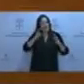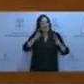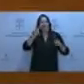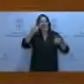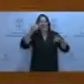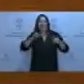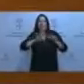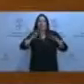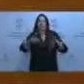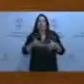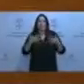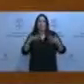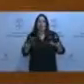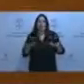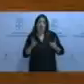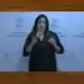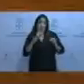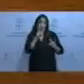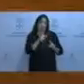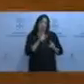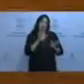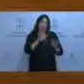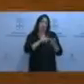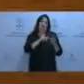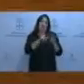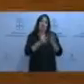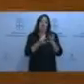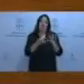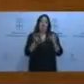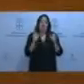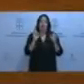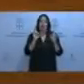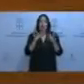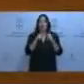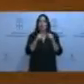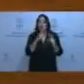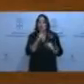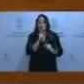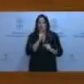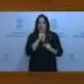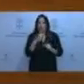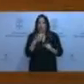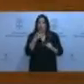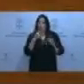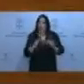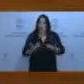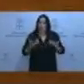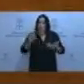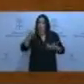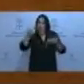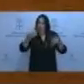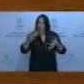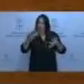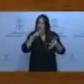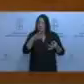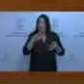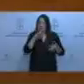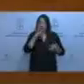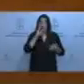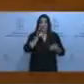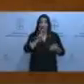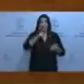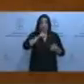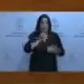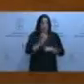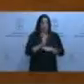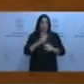que viven, en su caso, la realidad del sistema educativo asturiano. Y digo esto y hago esta afirmación porque cuando vemos sus comparecencias aquí en la